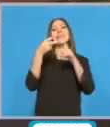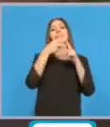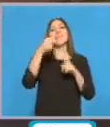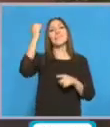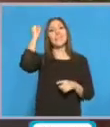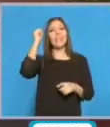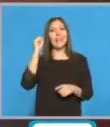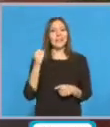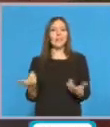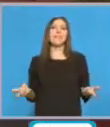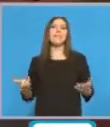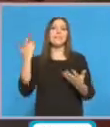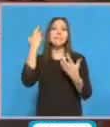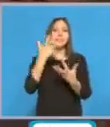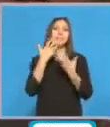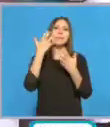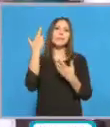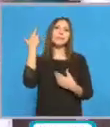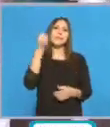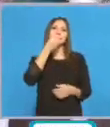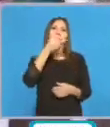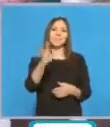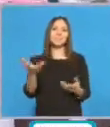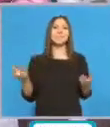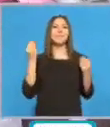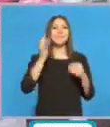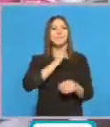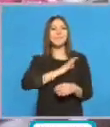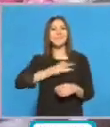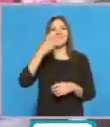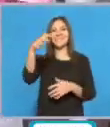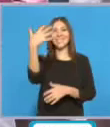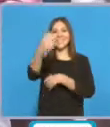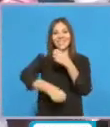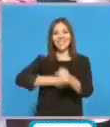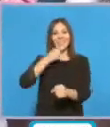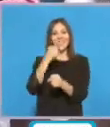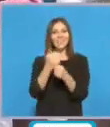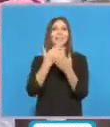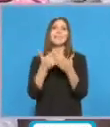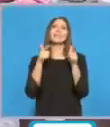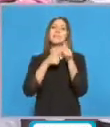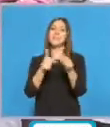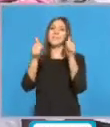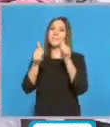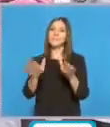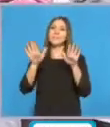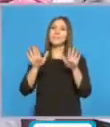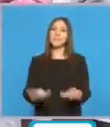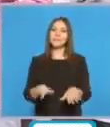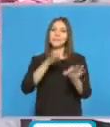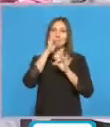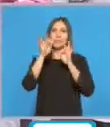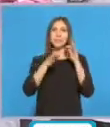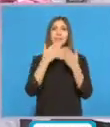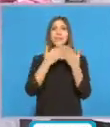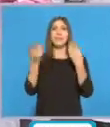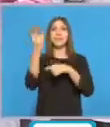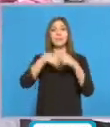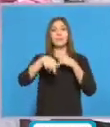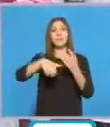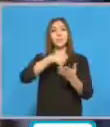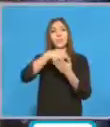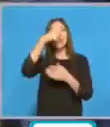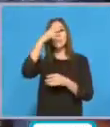muchachos, miren, se siente hasta bonito. Oigan, muchas felicidades de nuevo por esos 15 años. Quédense con nosotros en el programa. Están acá en la Ciudad de México